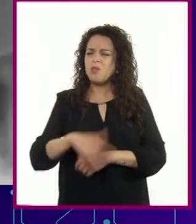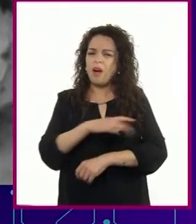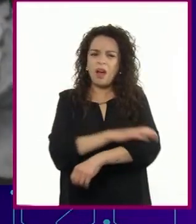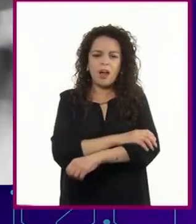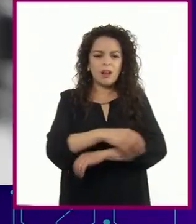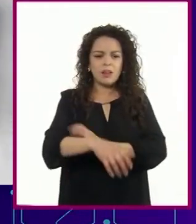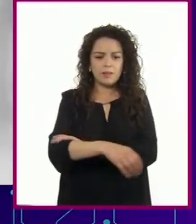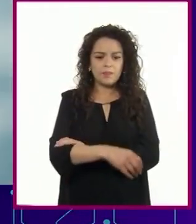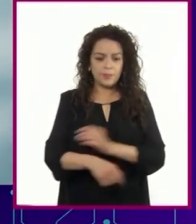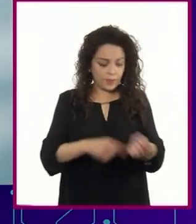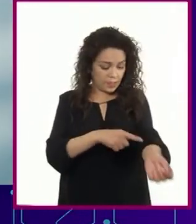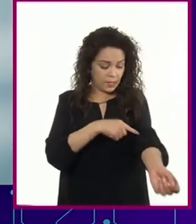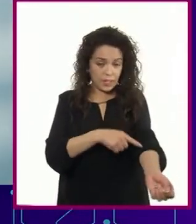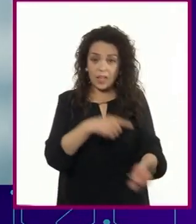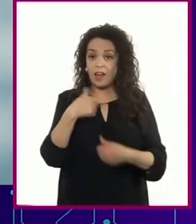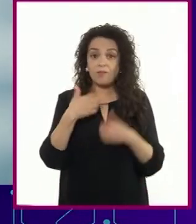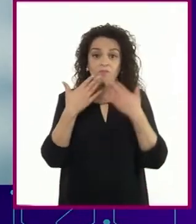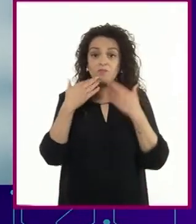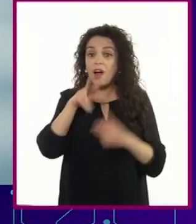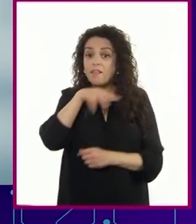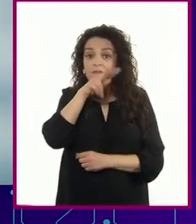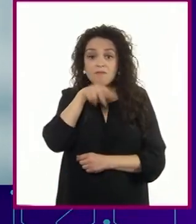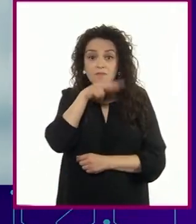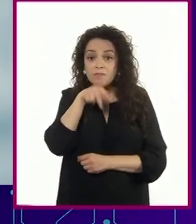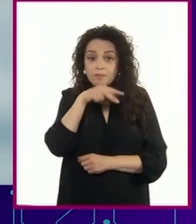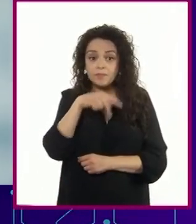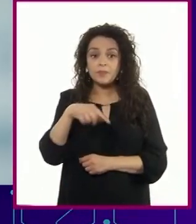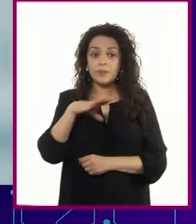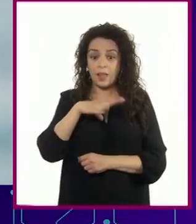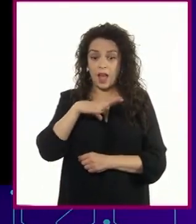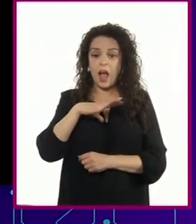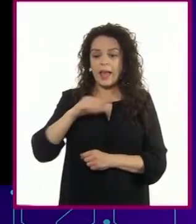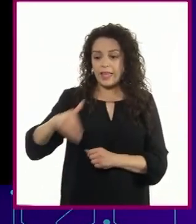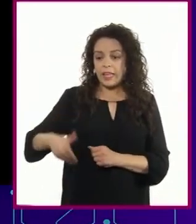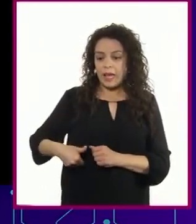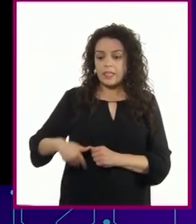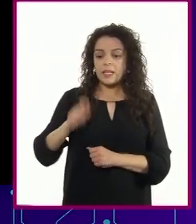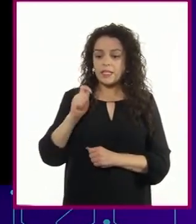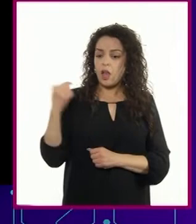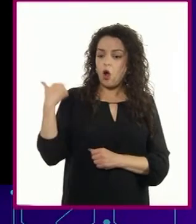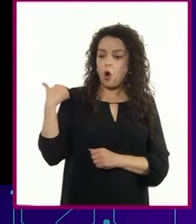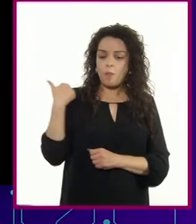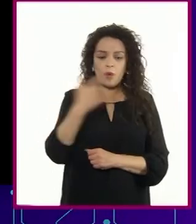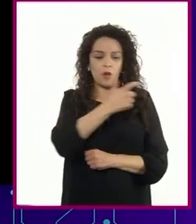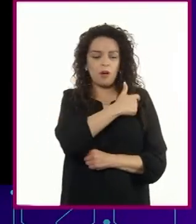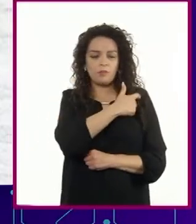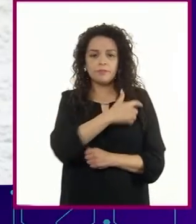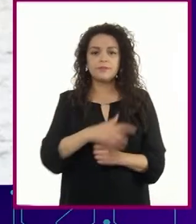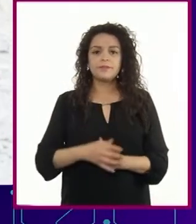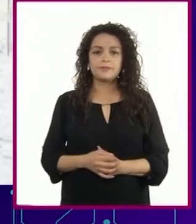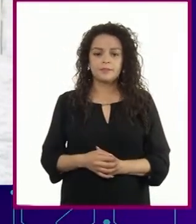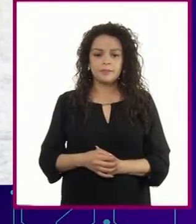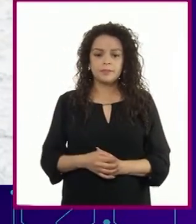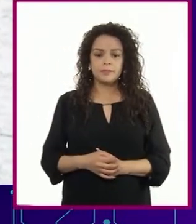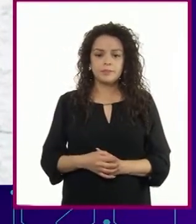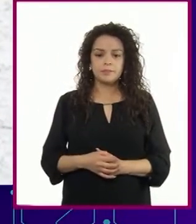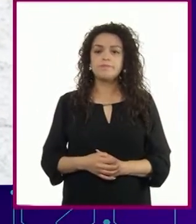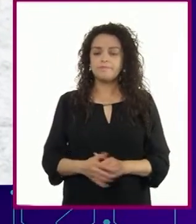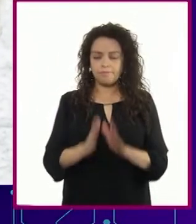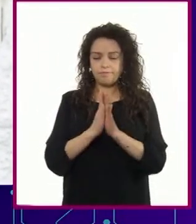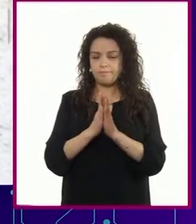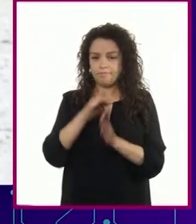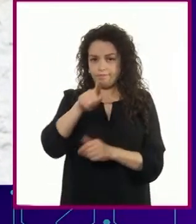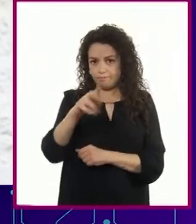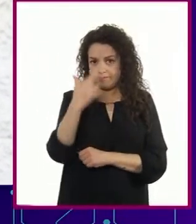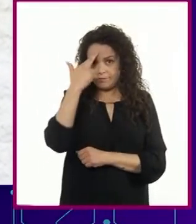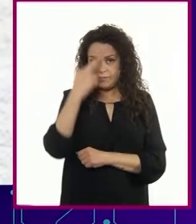venas aquí y tengo algunas heridas por ello en cada hombro. Recuerdo ir, no lo hagas,